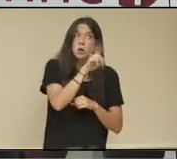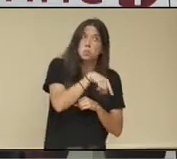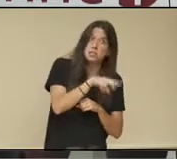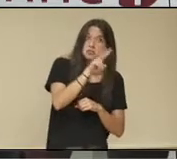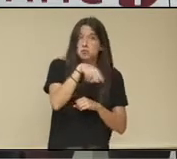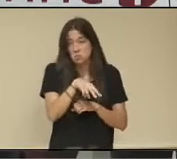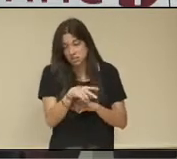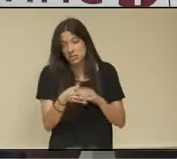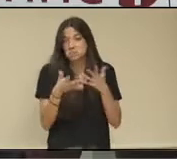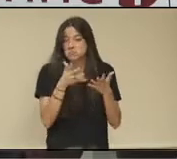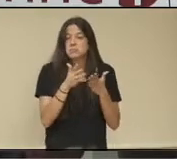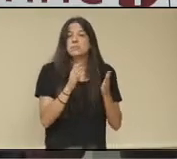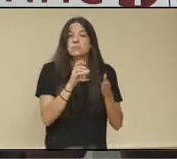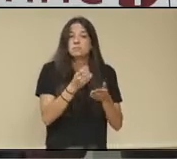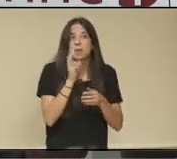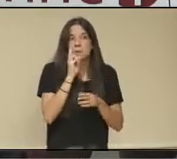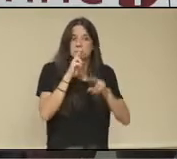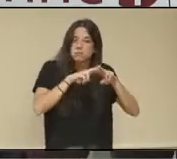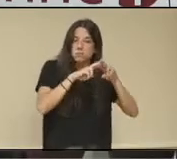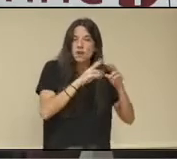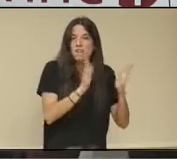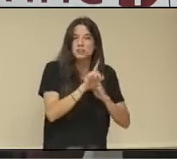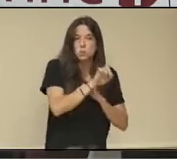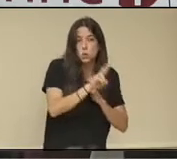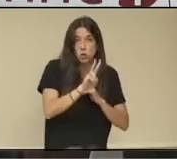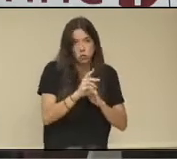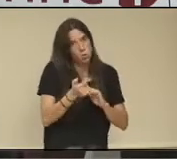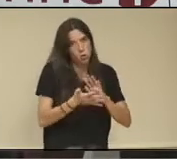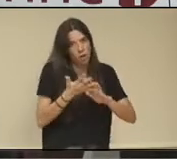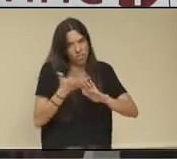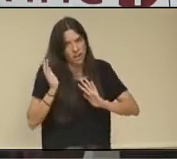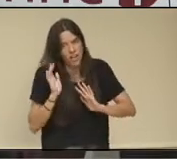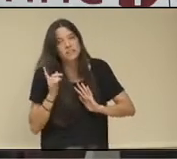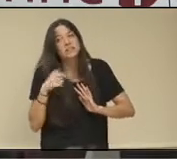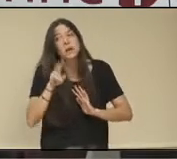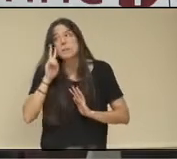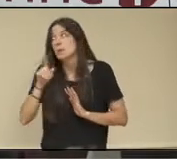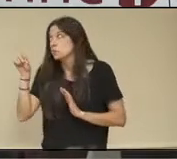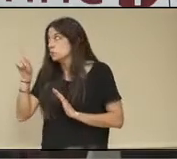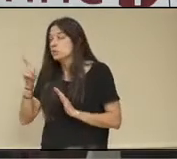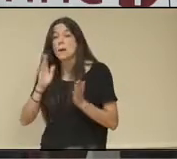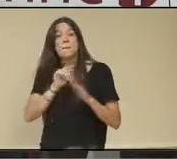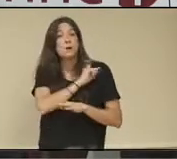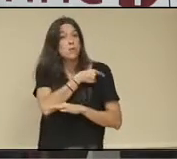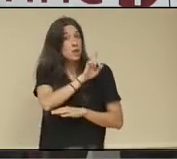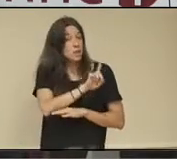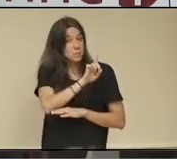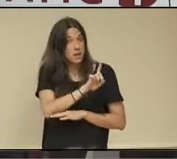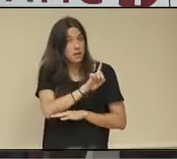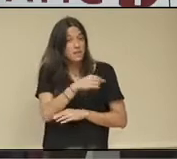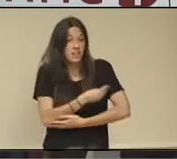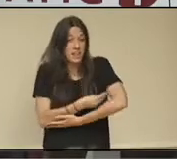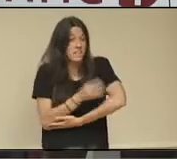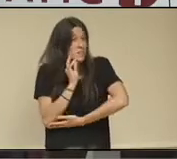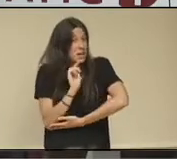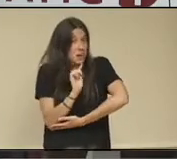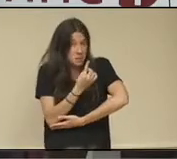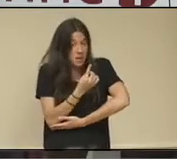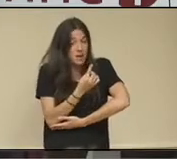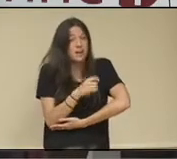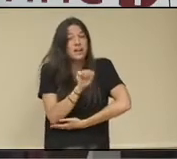hicieron estas fases 1 y 2 aceleradas, aquí tenemos la primera vacunación de la primera bebé en febrero del